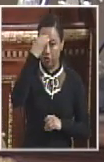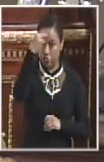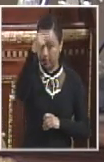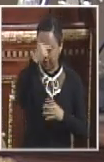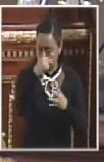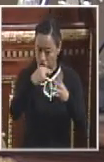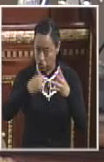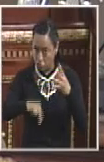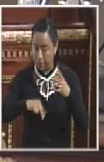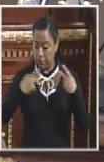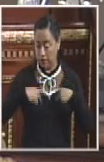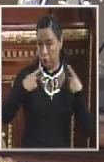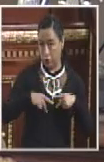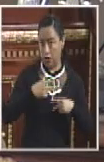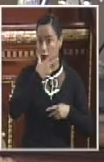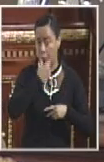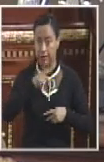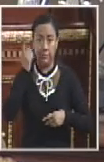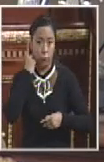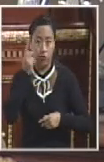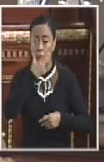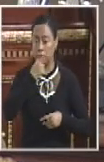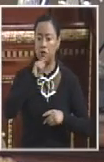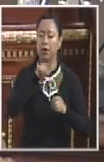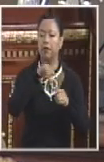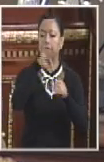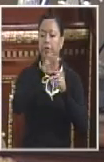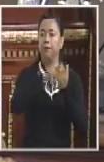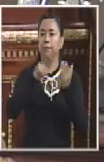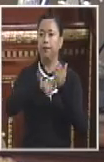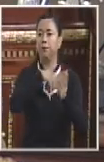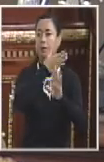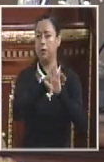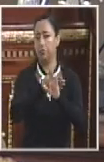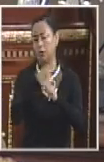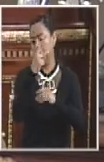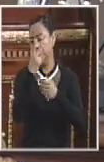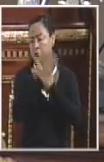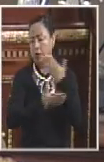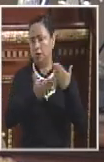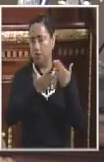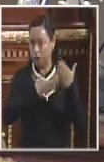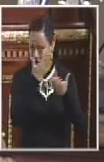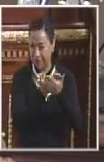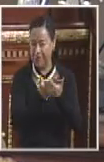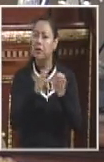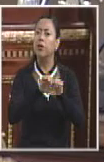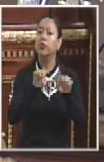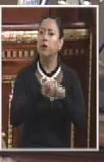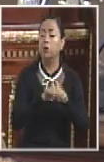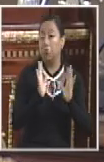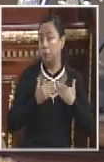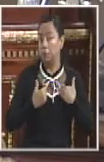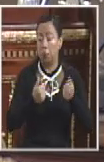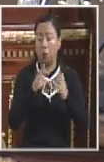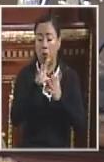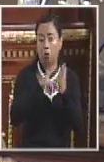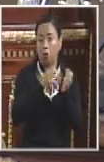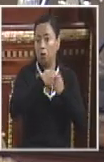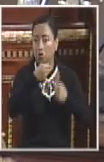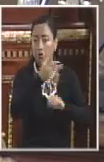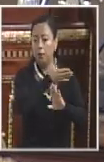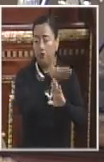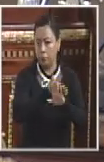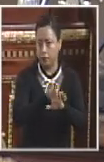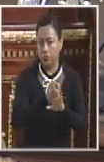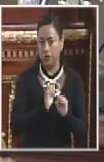nombres de las y los diputados que votamos en contra de su propuesta a partir de una interpretación constitucional que es de